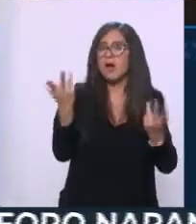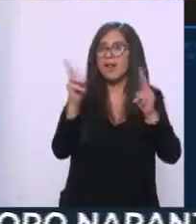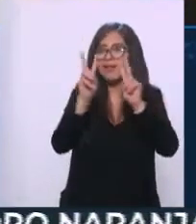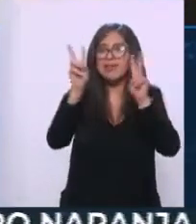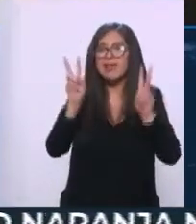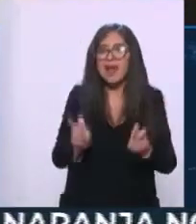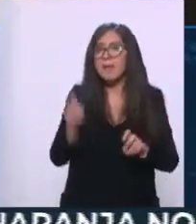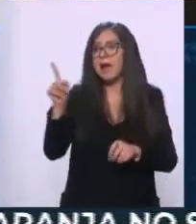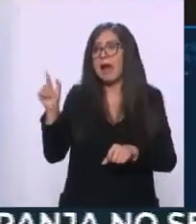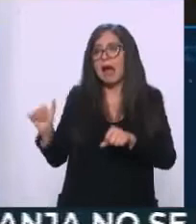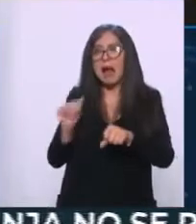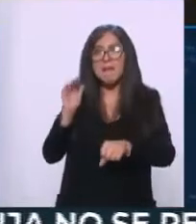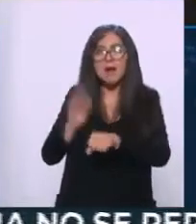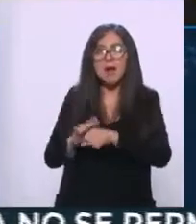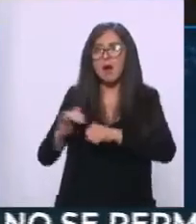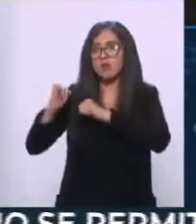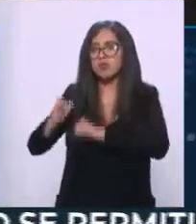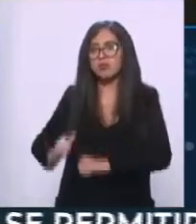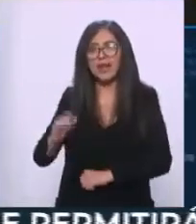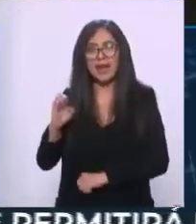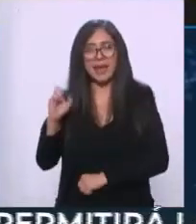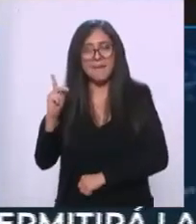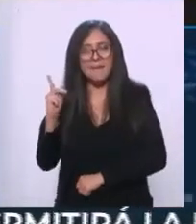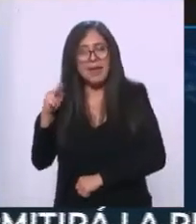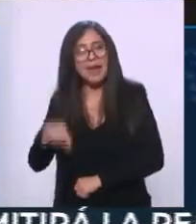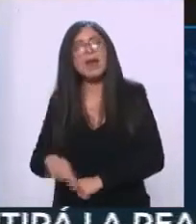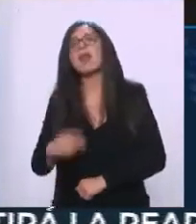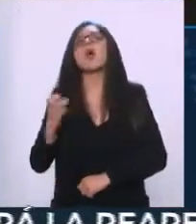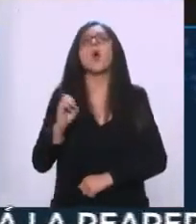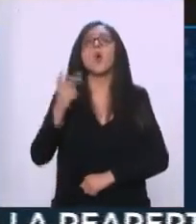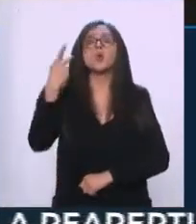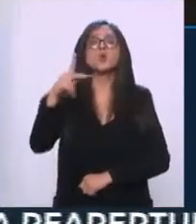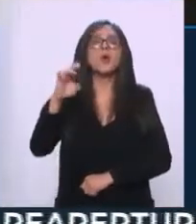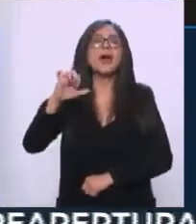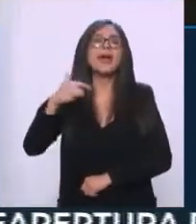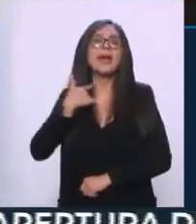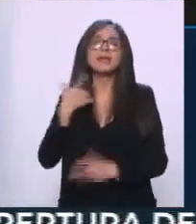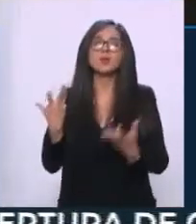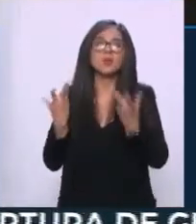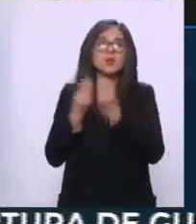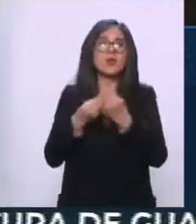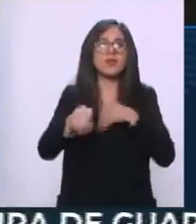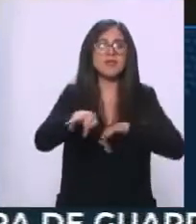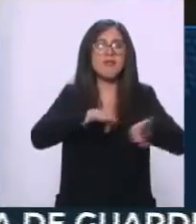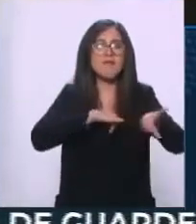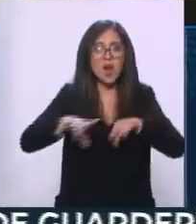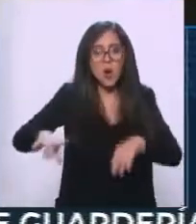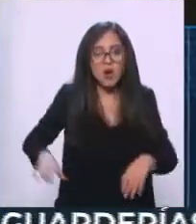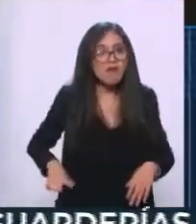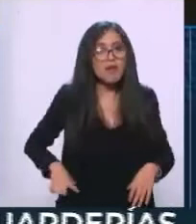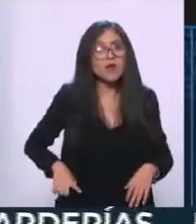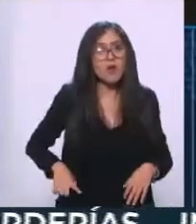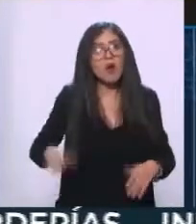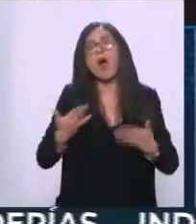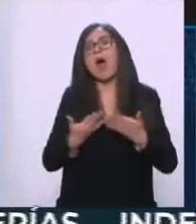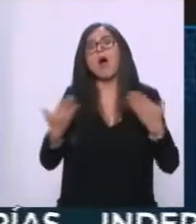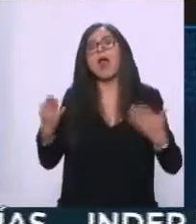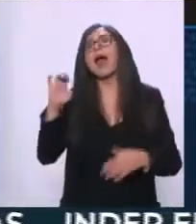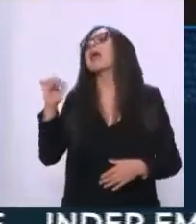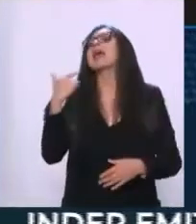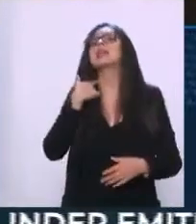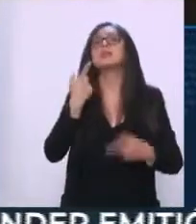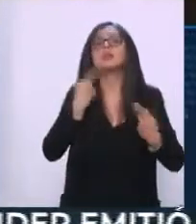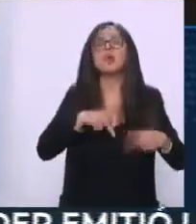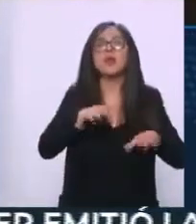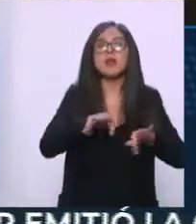a la administración de Peña Nieto, al gabinete, sino también a legisladores que hoy son,